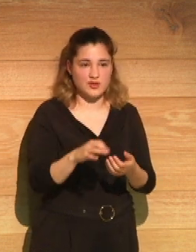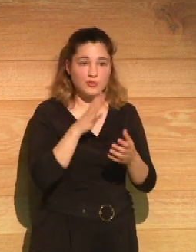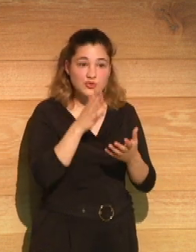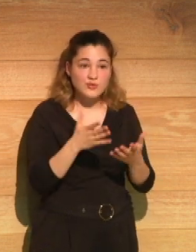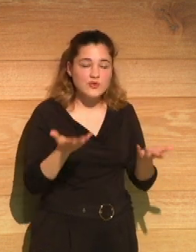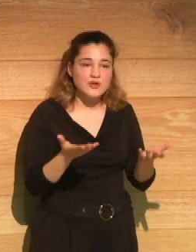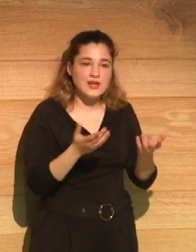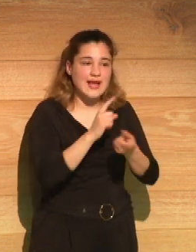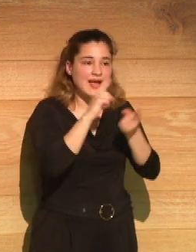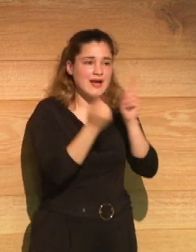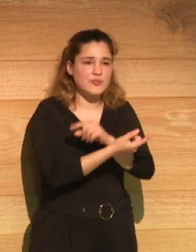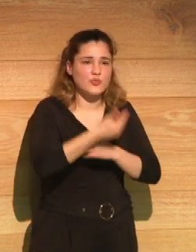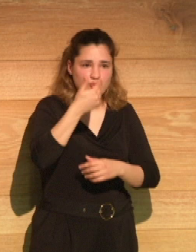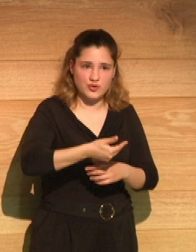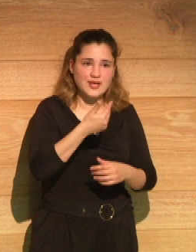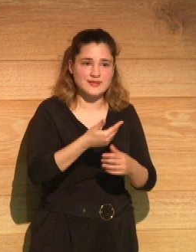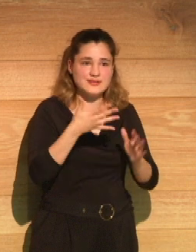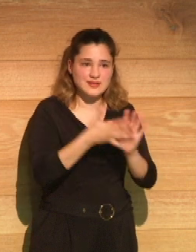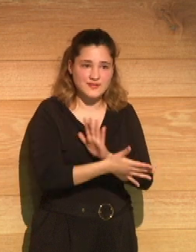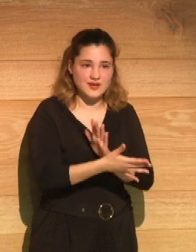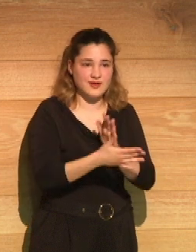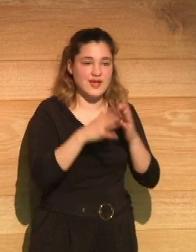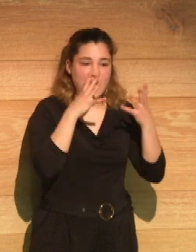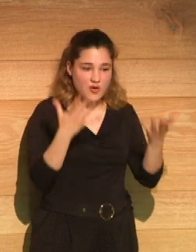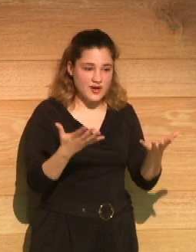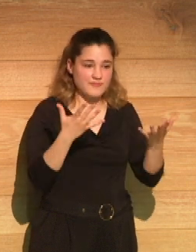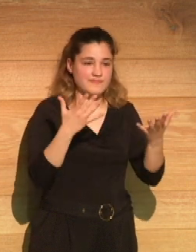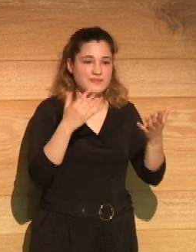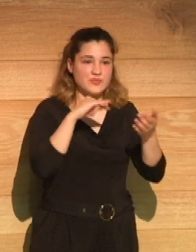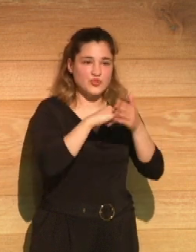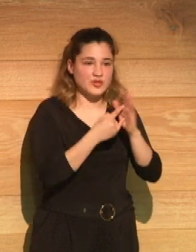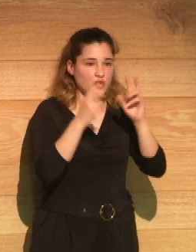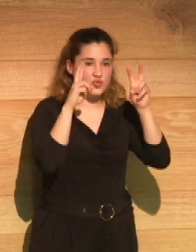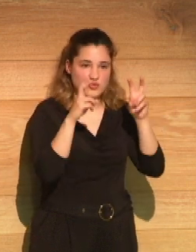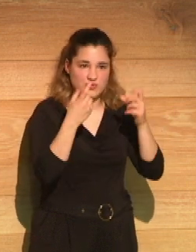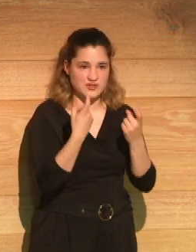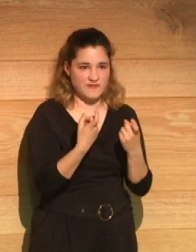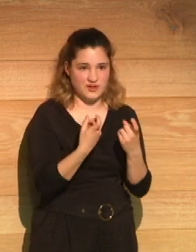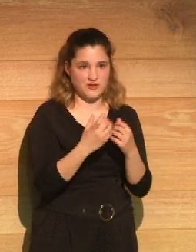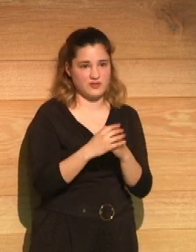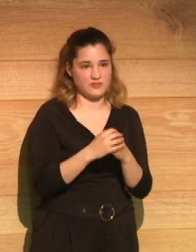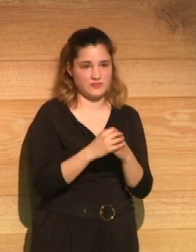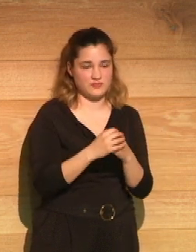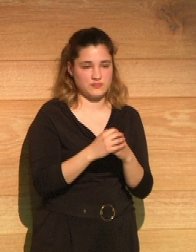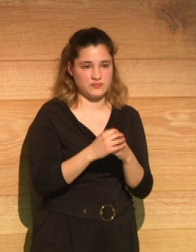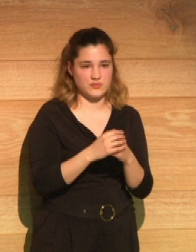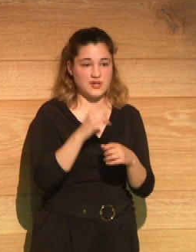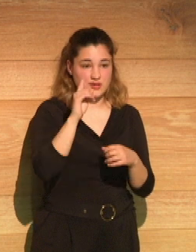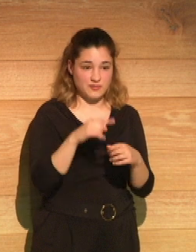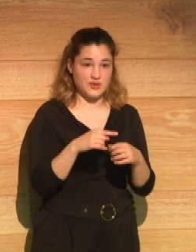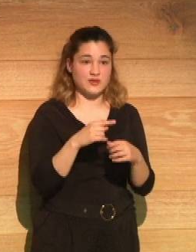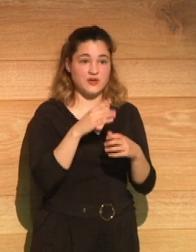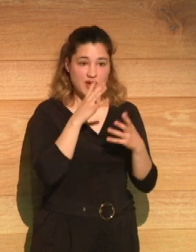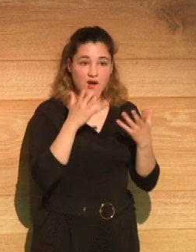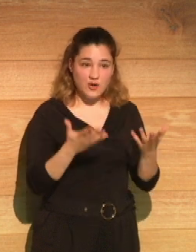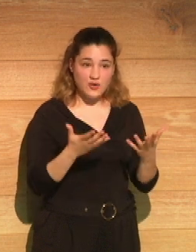que requiere prácticas completamente diferentes. Y solo en la manera en que podamos revisitar la